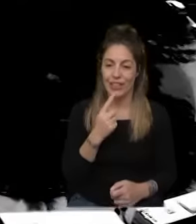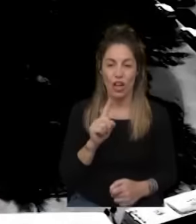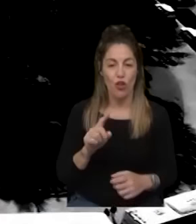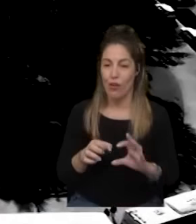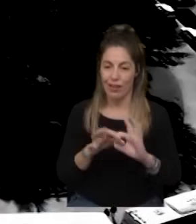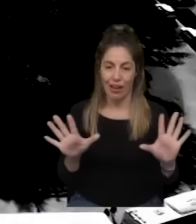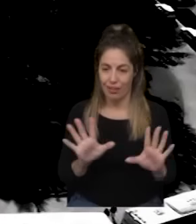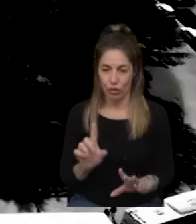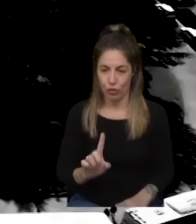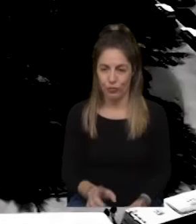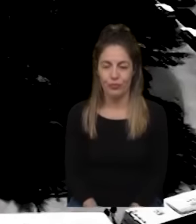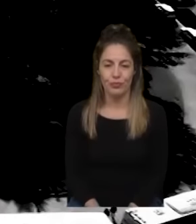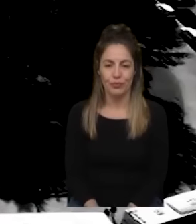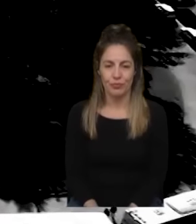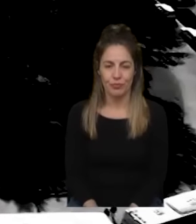transparente.